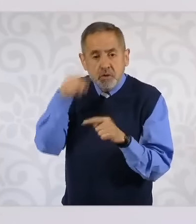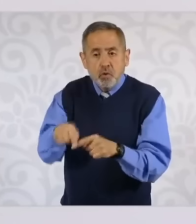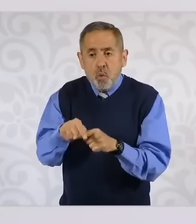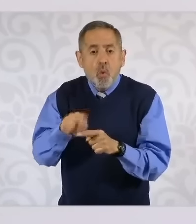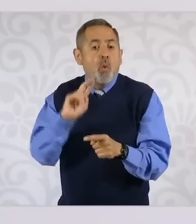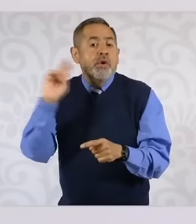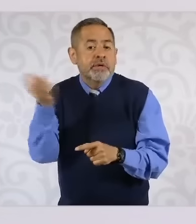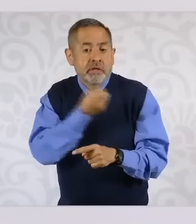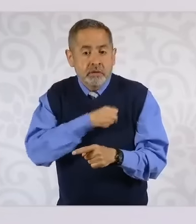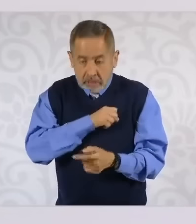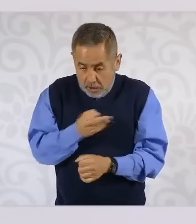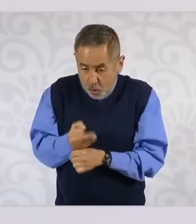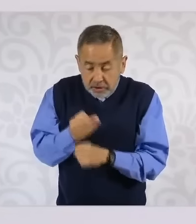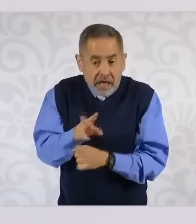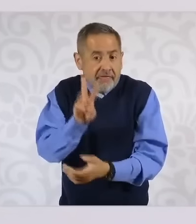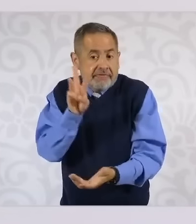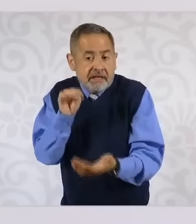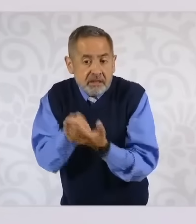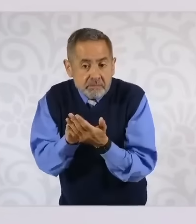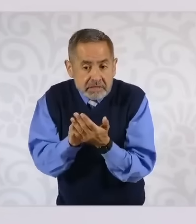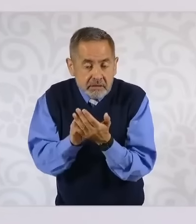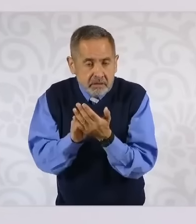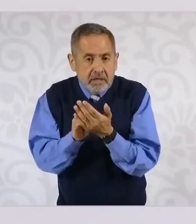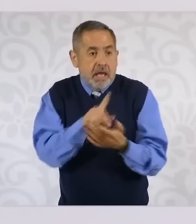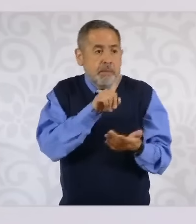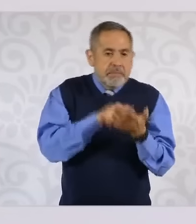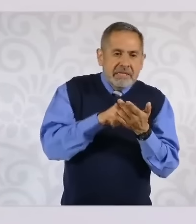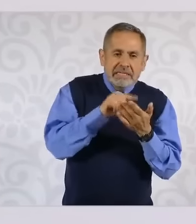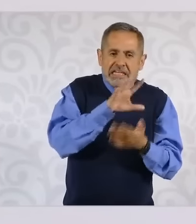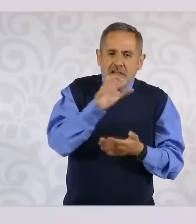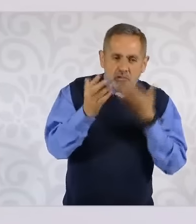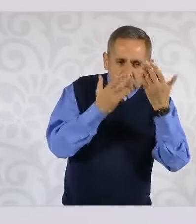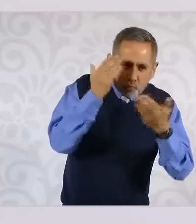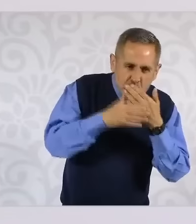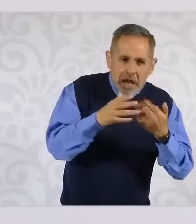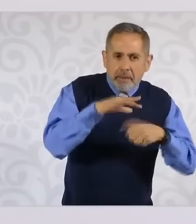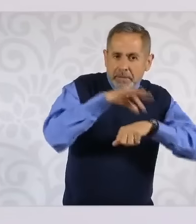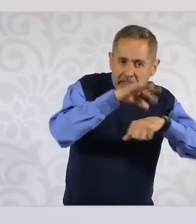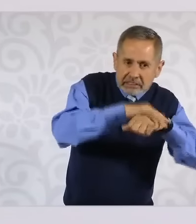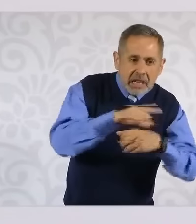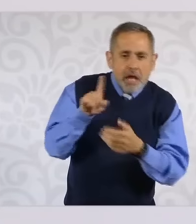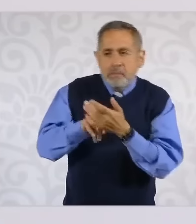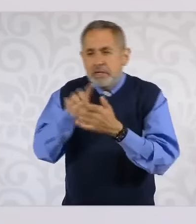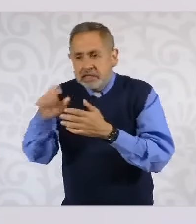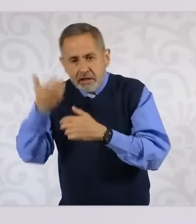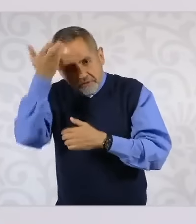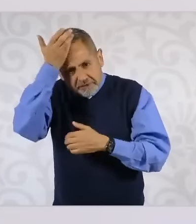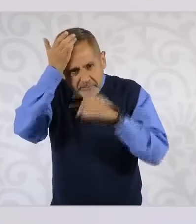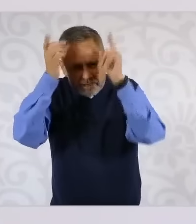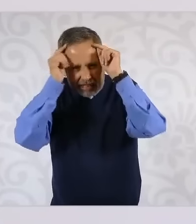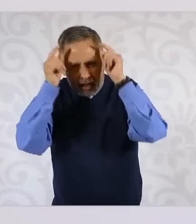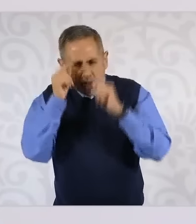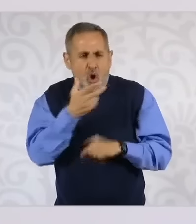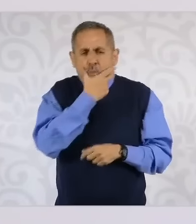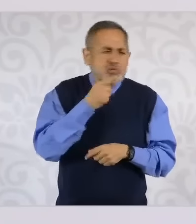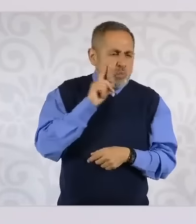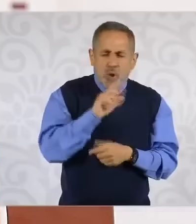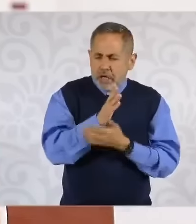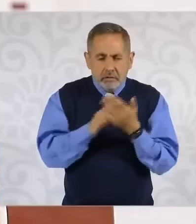tiene 3,000 estudiantes inscritos, 1,500 medicina, 1,500 enfermería, hombres y mujeres.